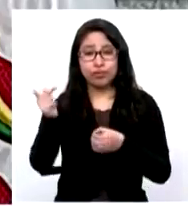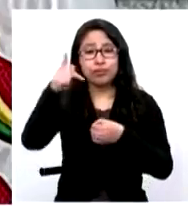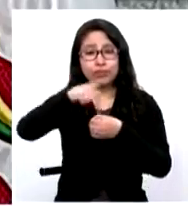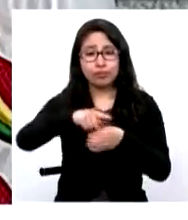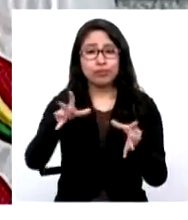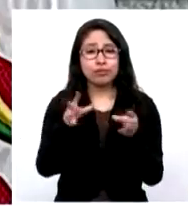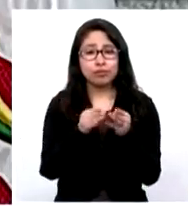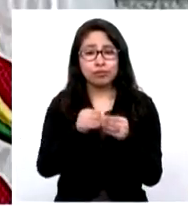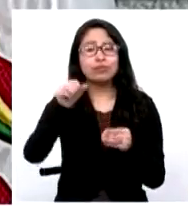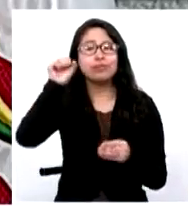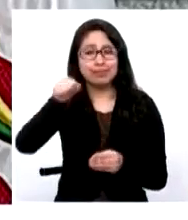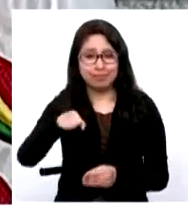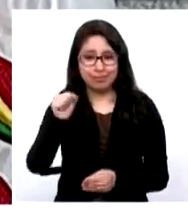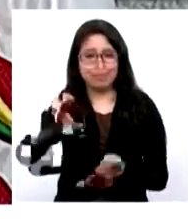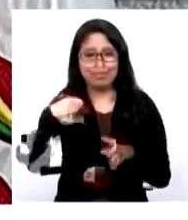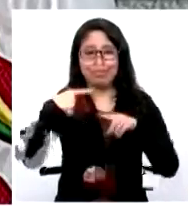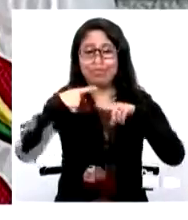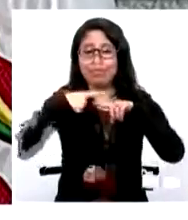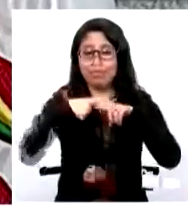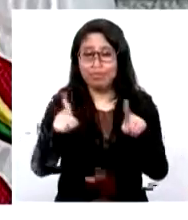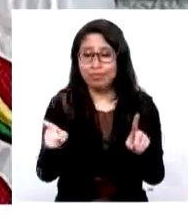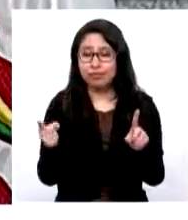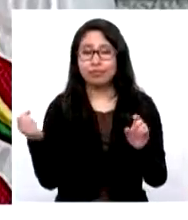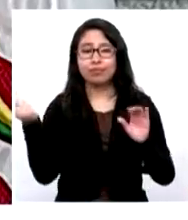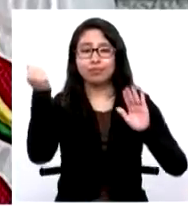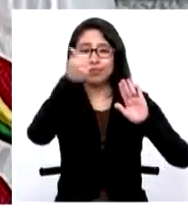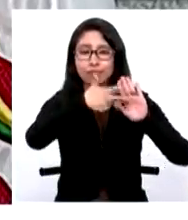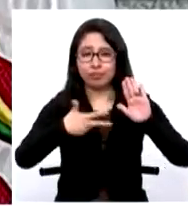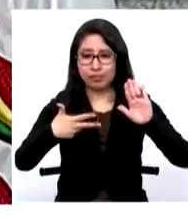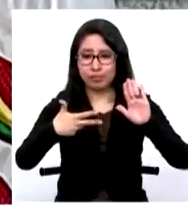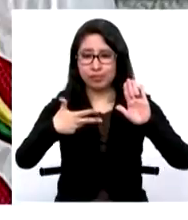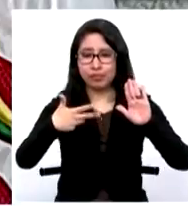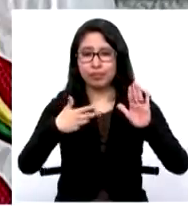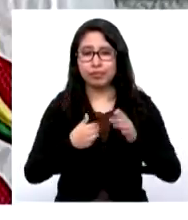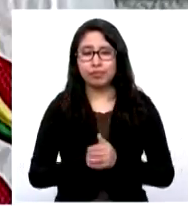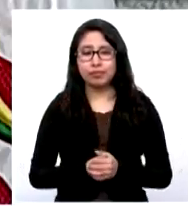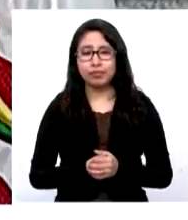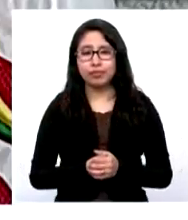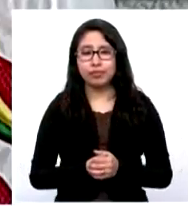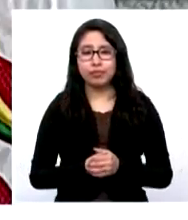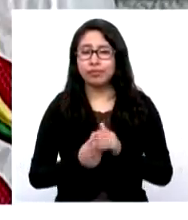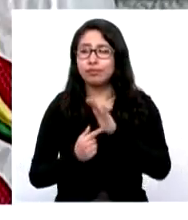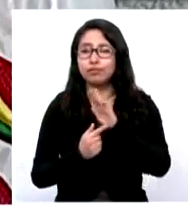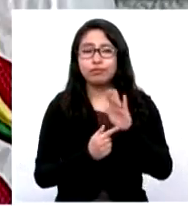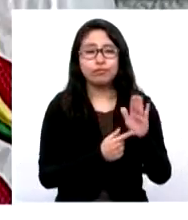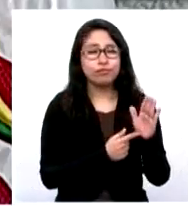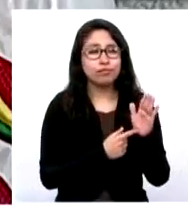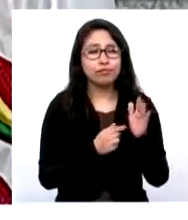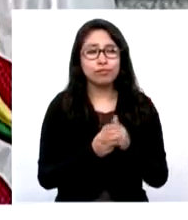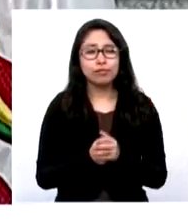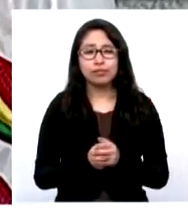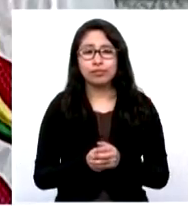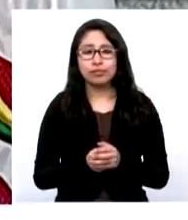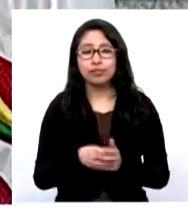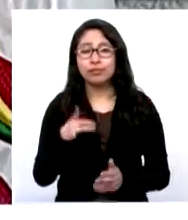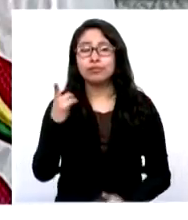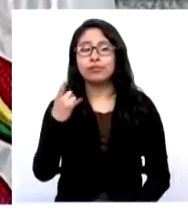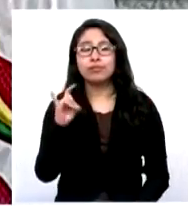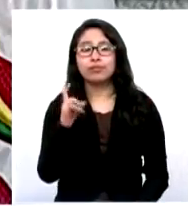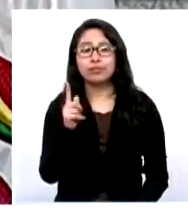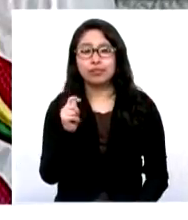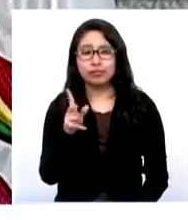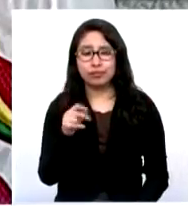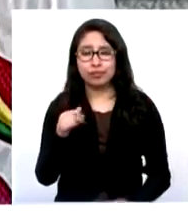la realizaré a través de la modalidad virtual con la correspondiente transmisión por la señal abierta del canal del